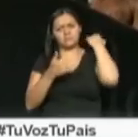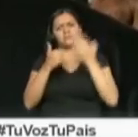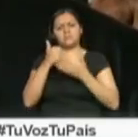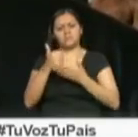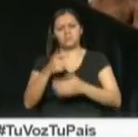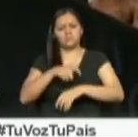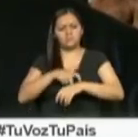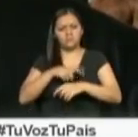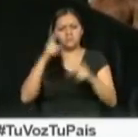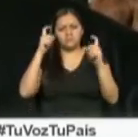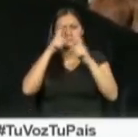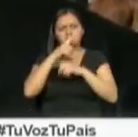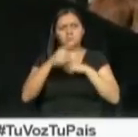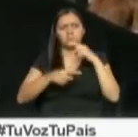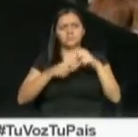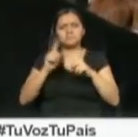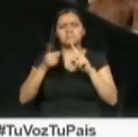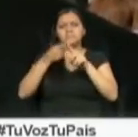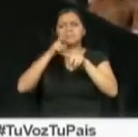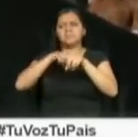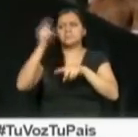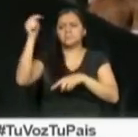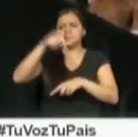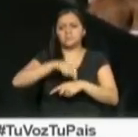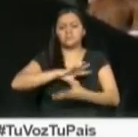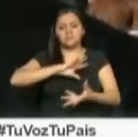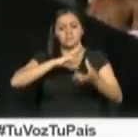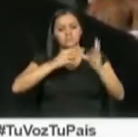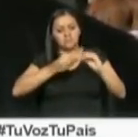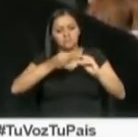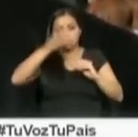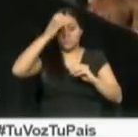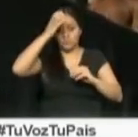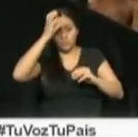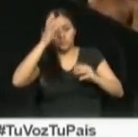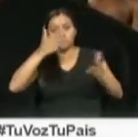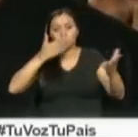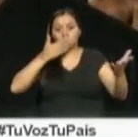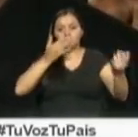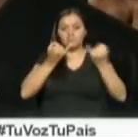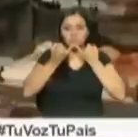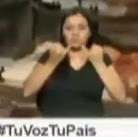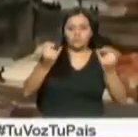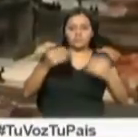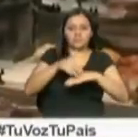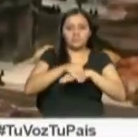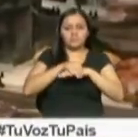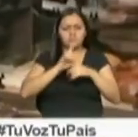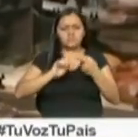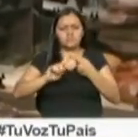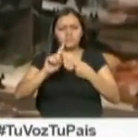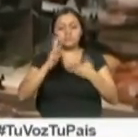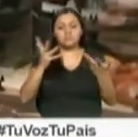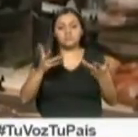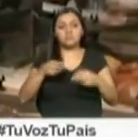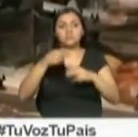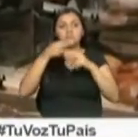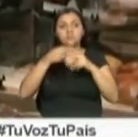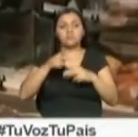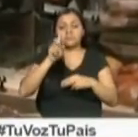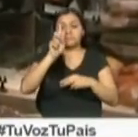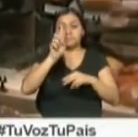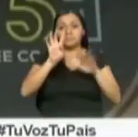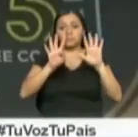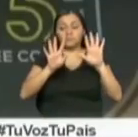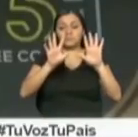esas cosas que van a pasar cuando llegan por primera vez. La adaptación cultural, el ajustarse a la lengua inglesa. El nombre